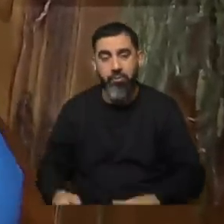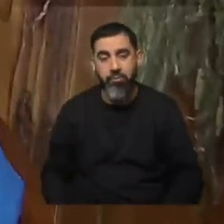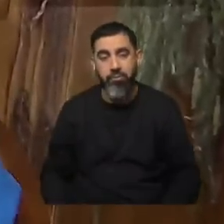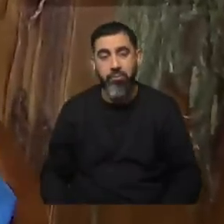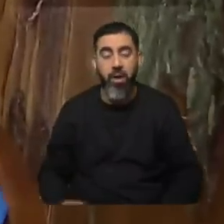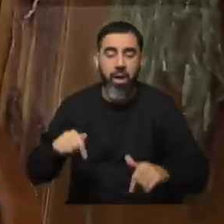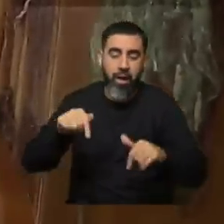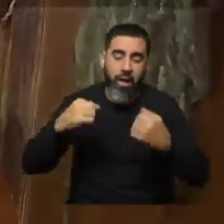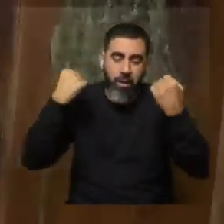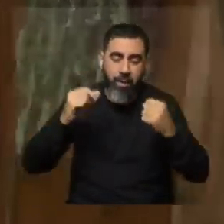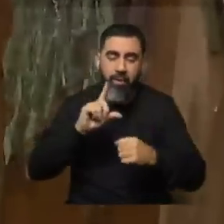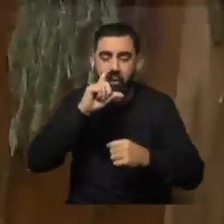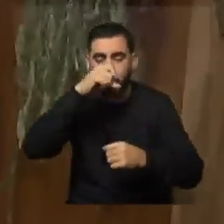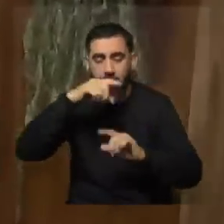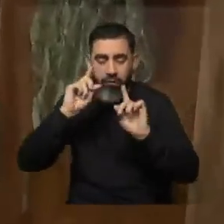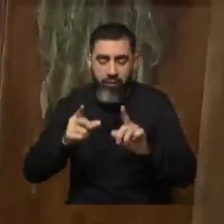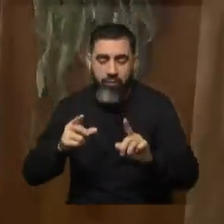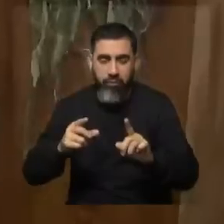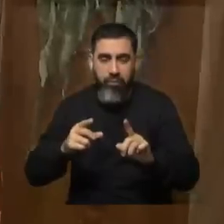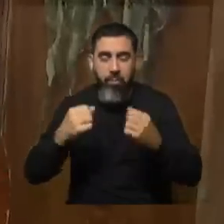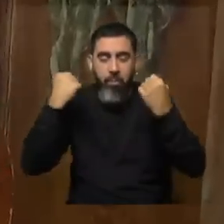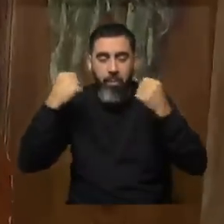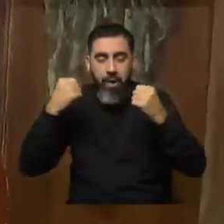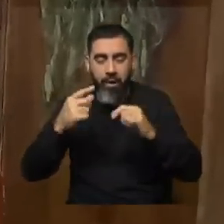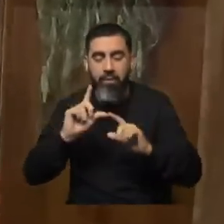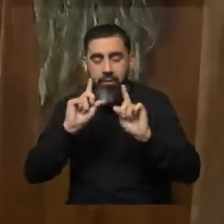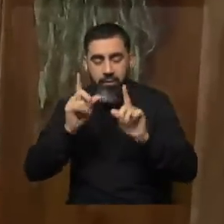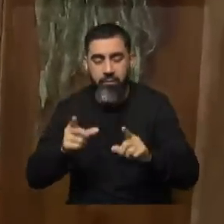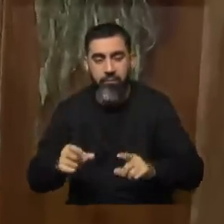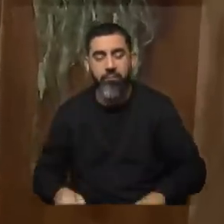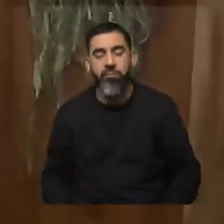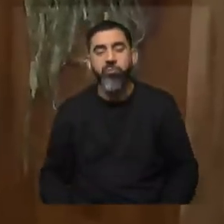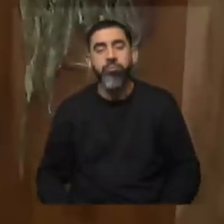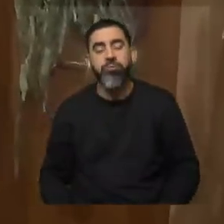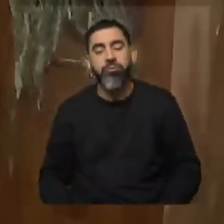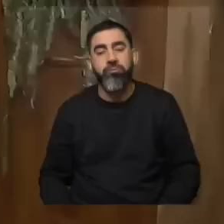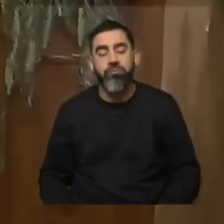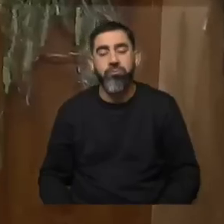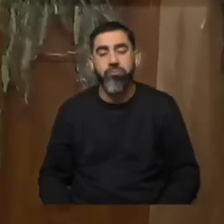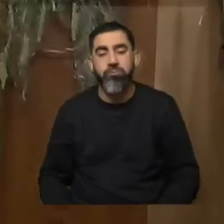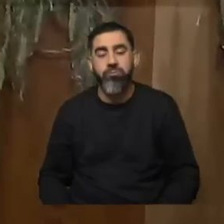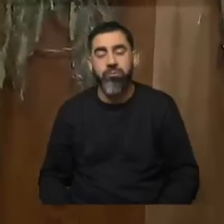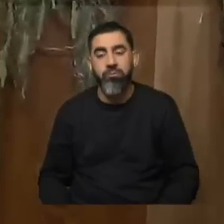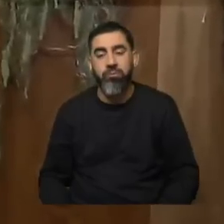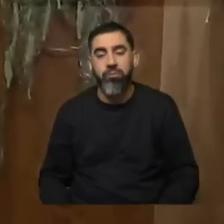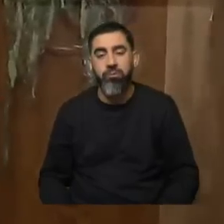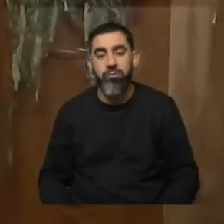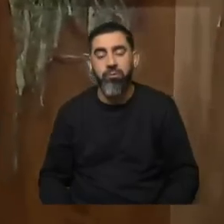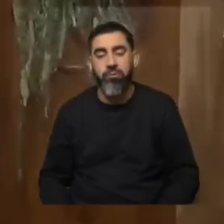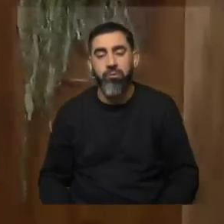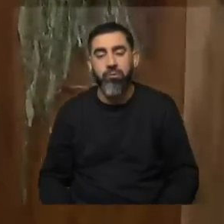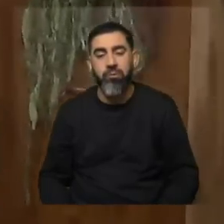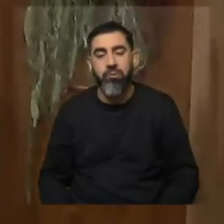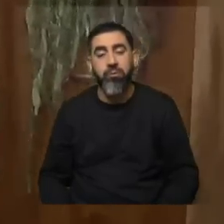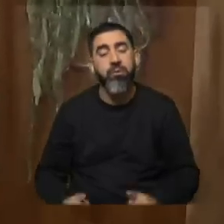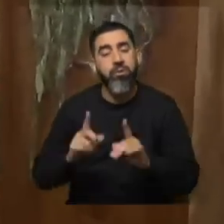acá también en Montevideo Y eso y en las prácticas está muy bien Y cuénteme